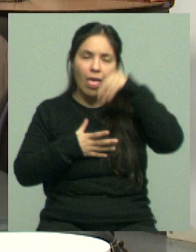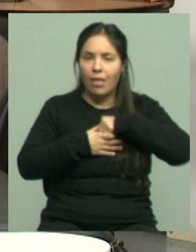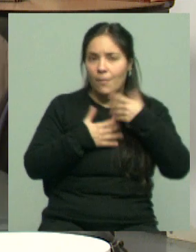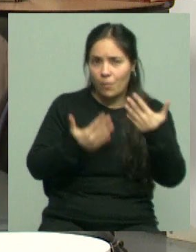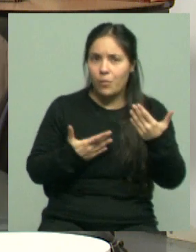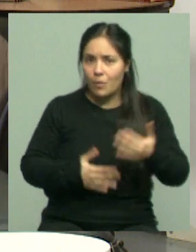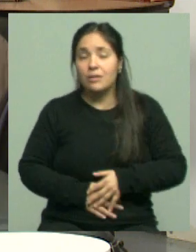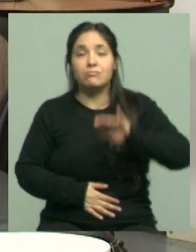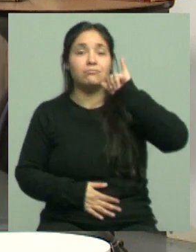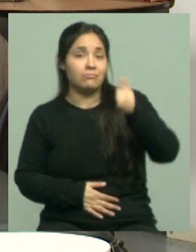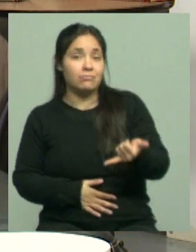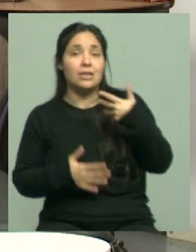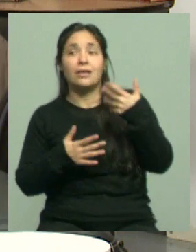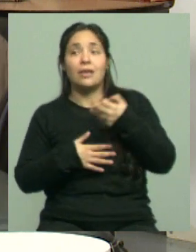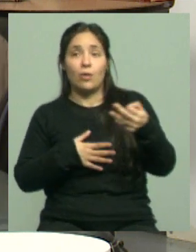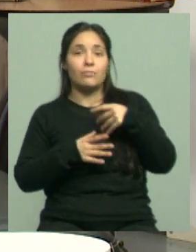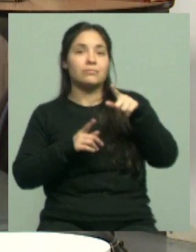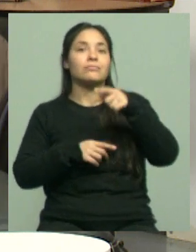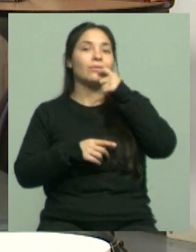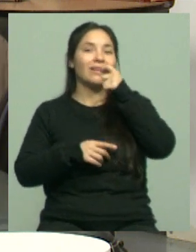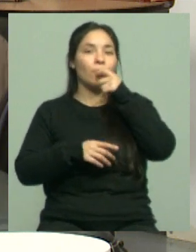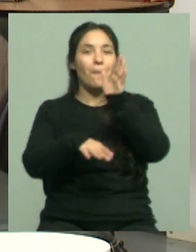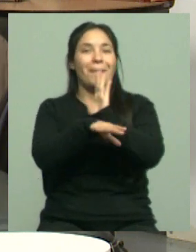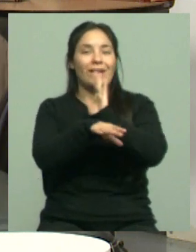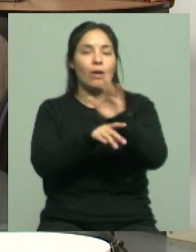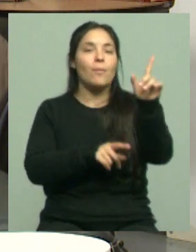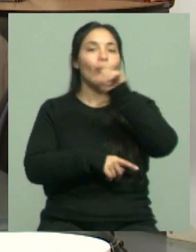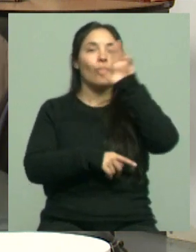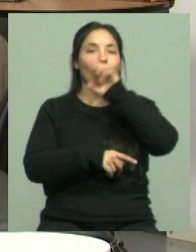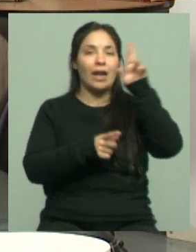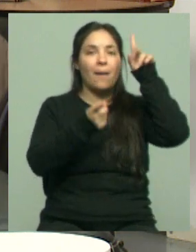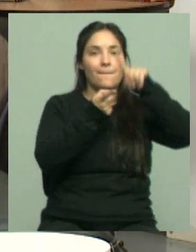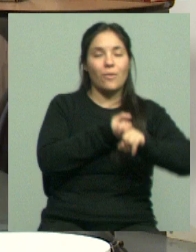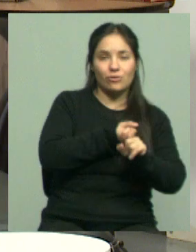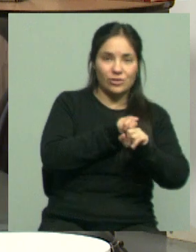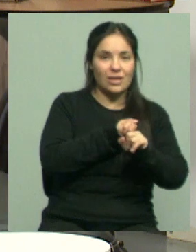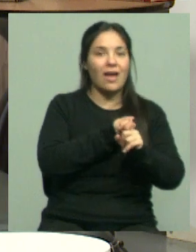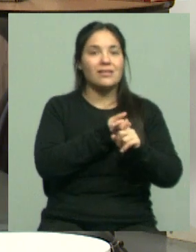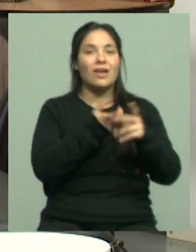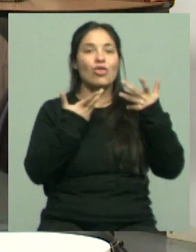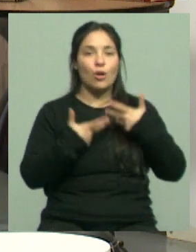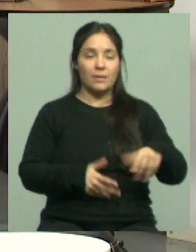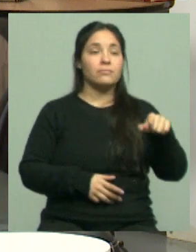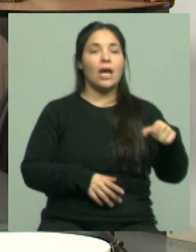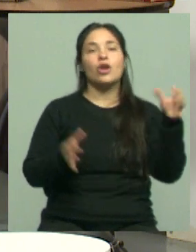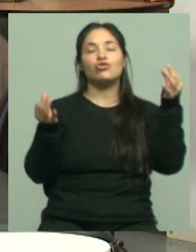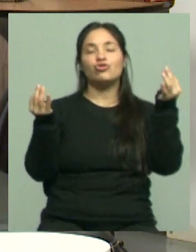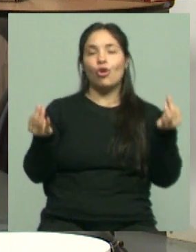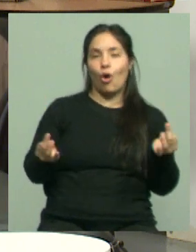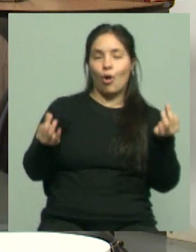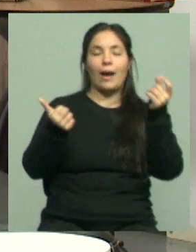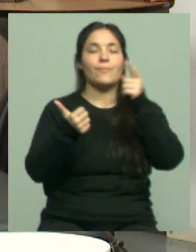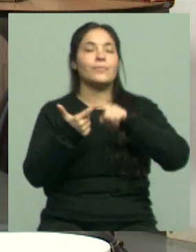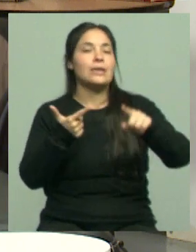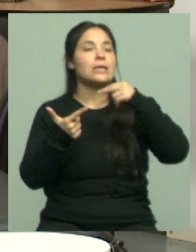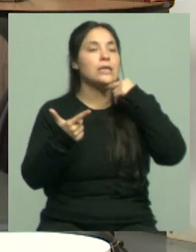las tradicionales o esposas tradicionales, que son chicas que hacen yoga, que pueden tener un hijo, que maternan, que